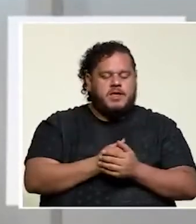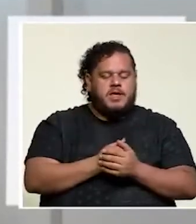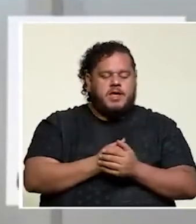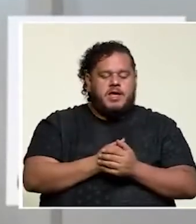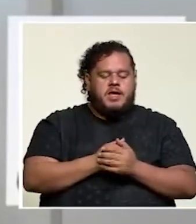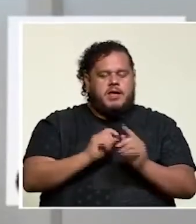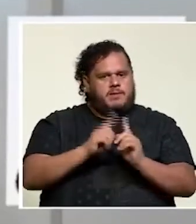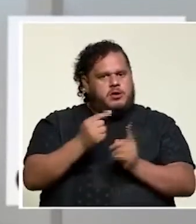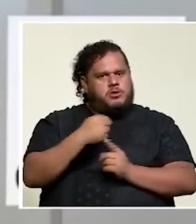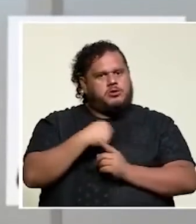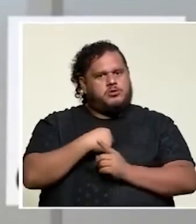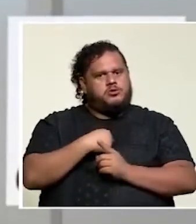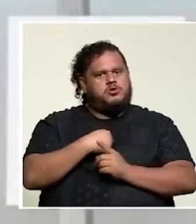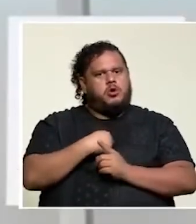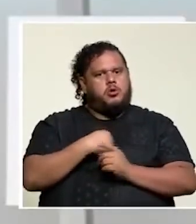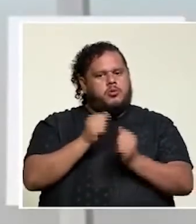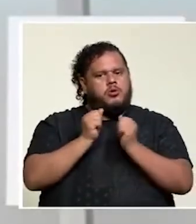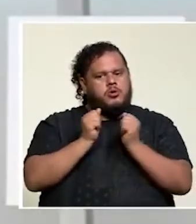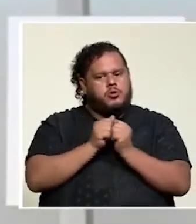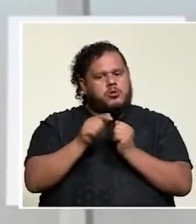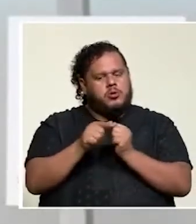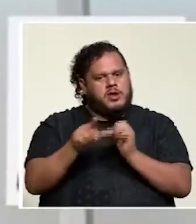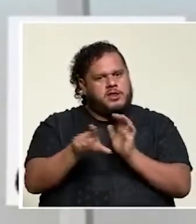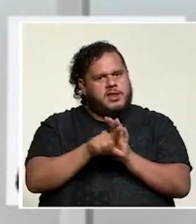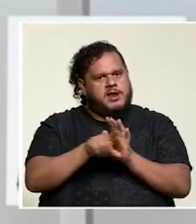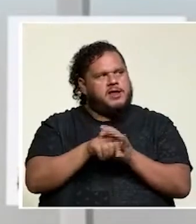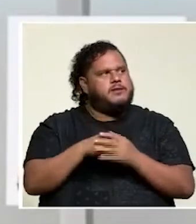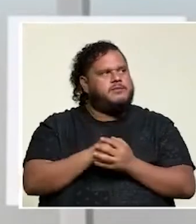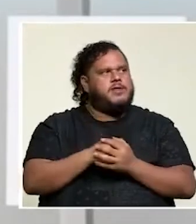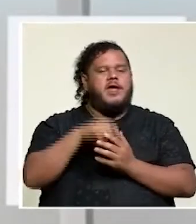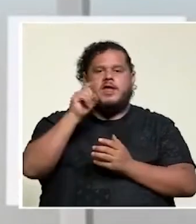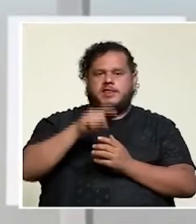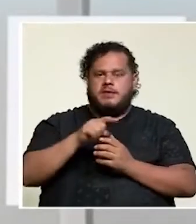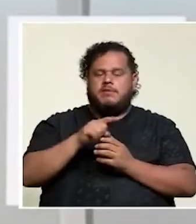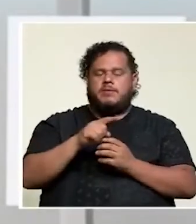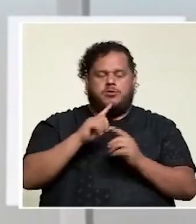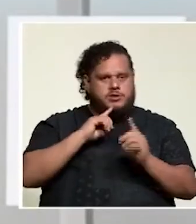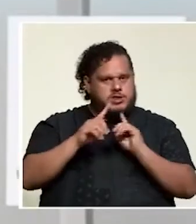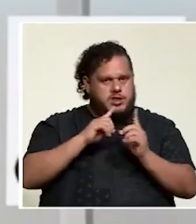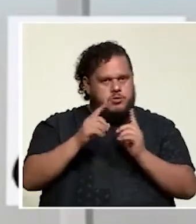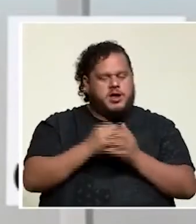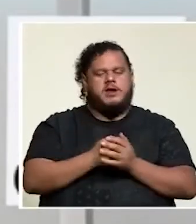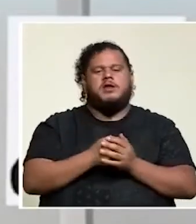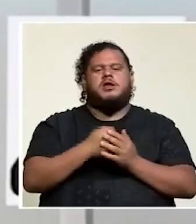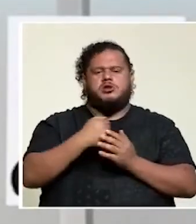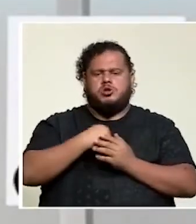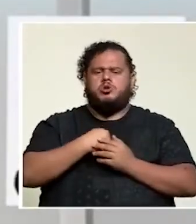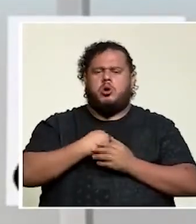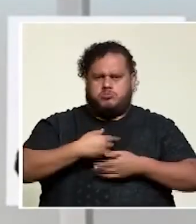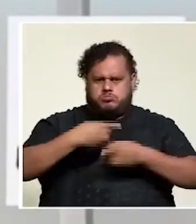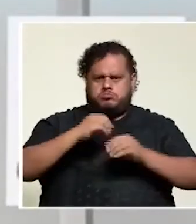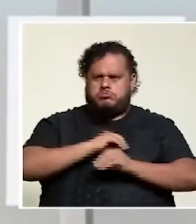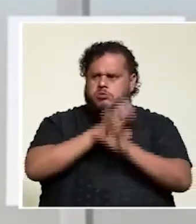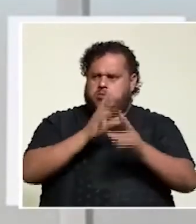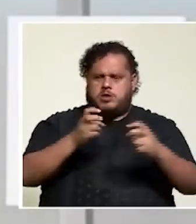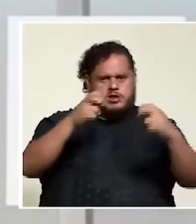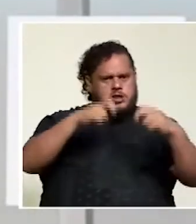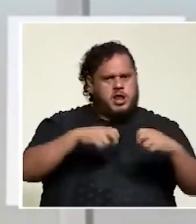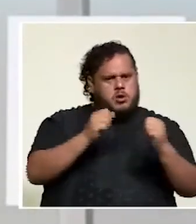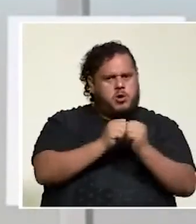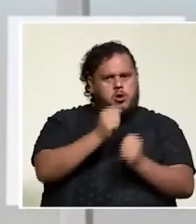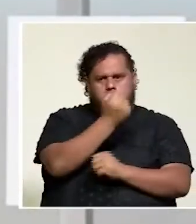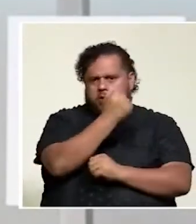yo estoy con esta ley. Hay que dialogar y yo estoy dispuesto a sentarme a dialogar con los